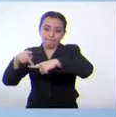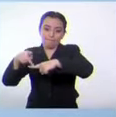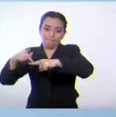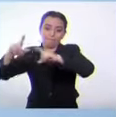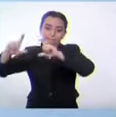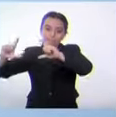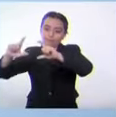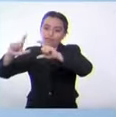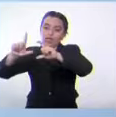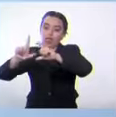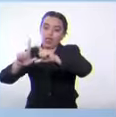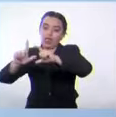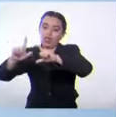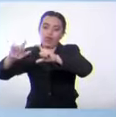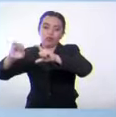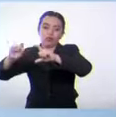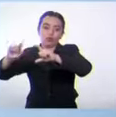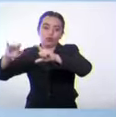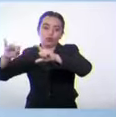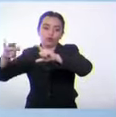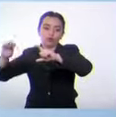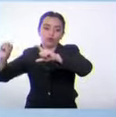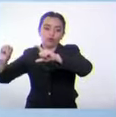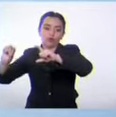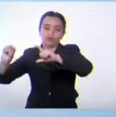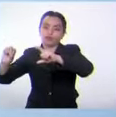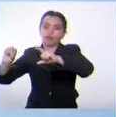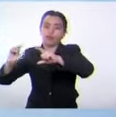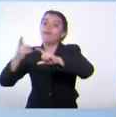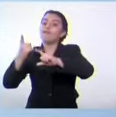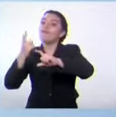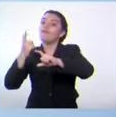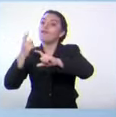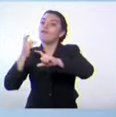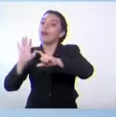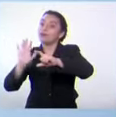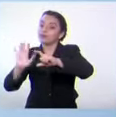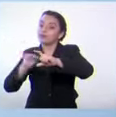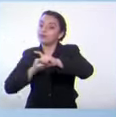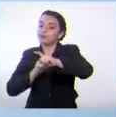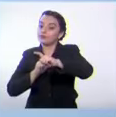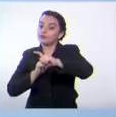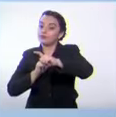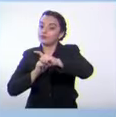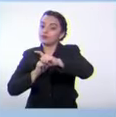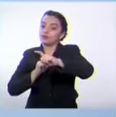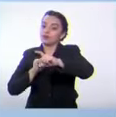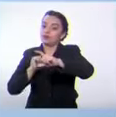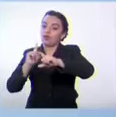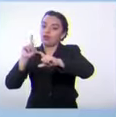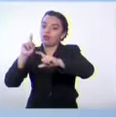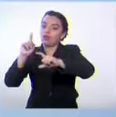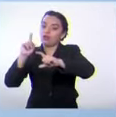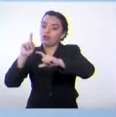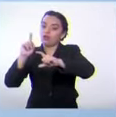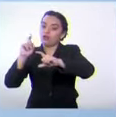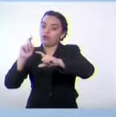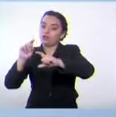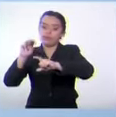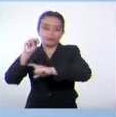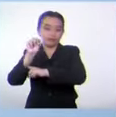¿Ya lo podemos calcular? No, aún no, porque nos están dando mililitros